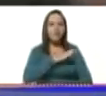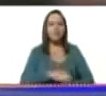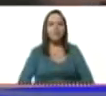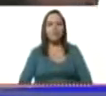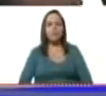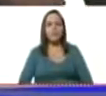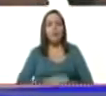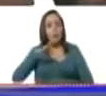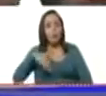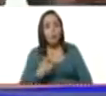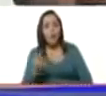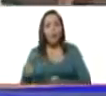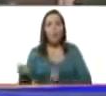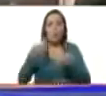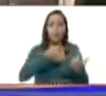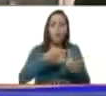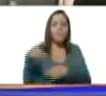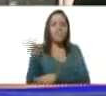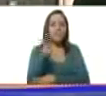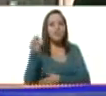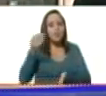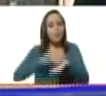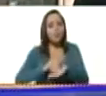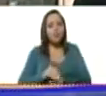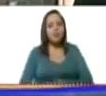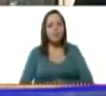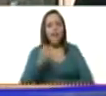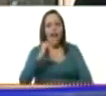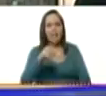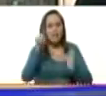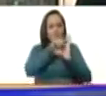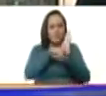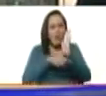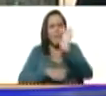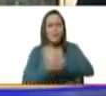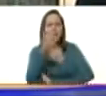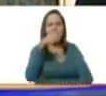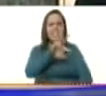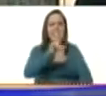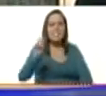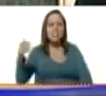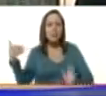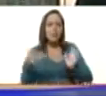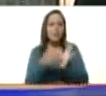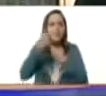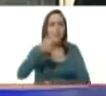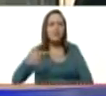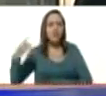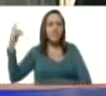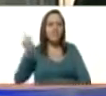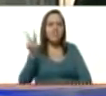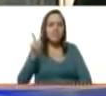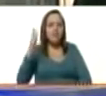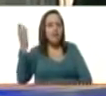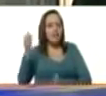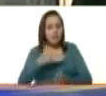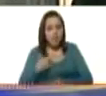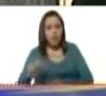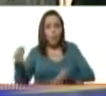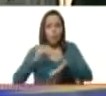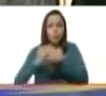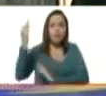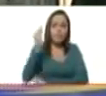a los venezolanos. Tenemos una lista superior a 300.000 venezolanos que quieren regresar a su patria.